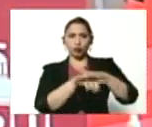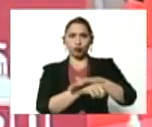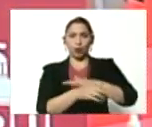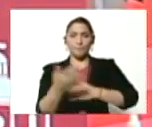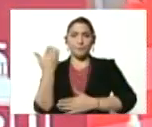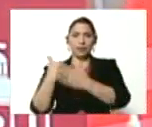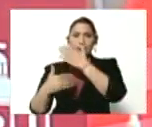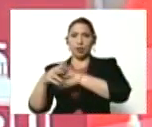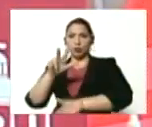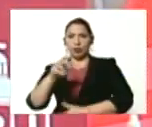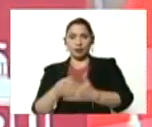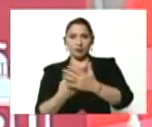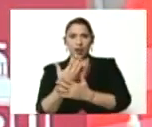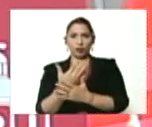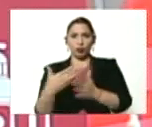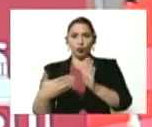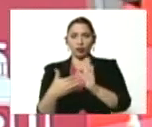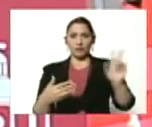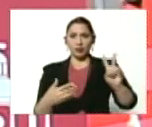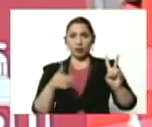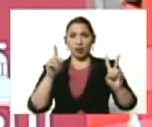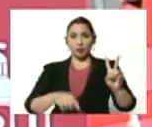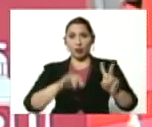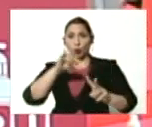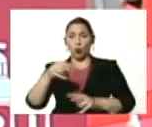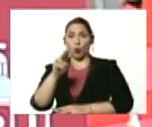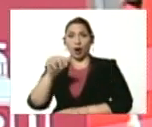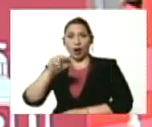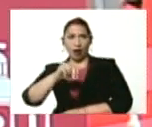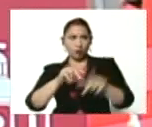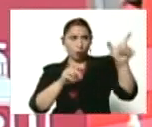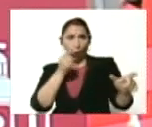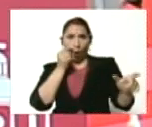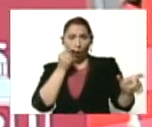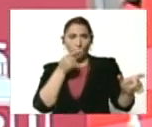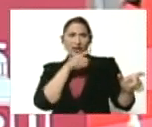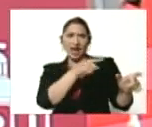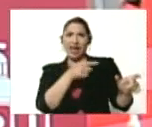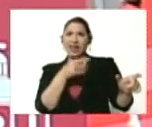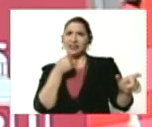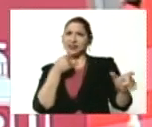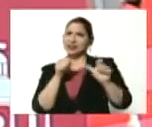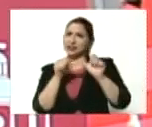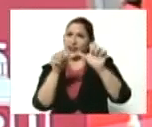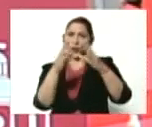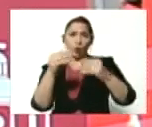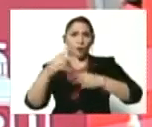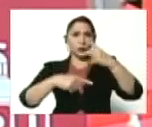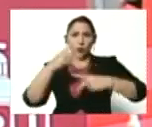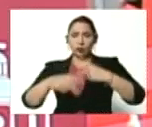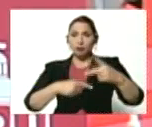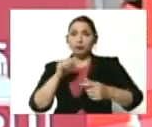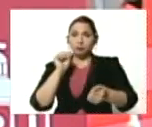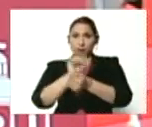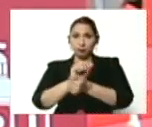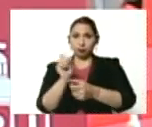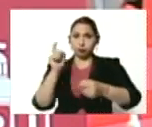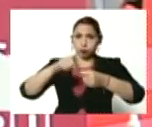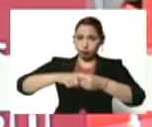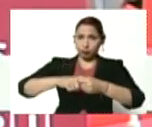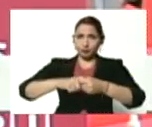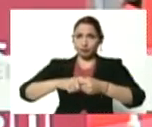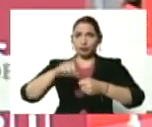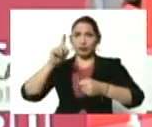pasado 3 de mayo. Gutiérrez Aranguren estuvo en todos los procesos. Fue reclutado por Leopoldo López.